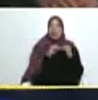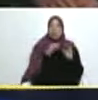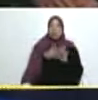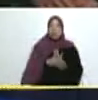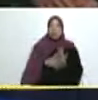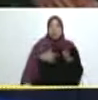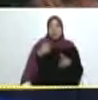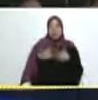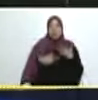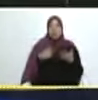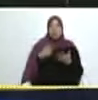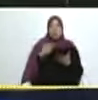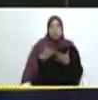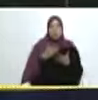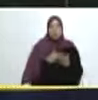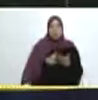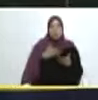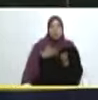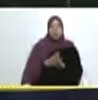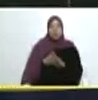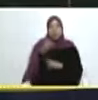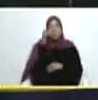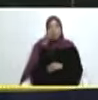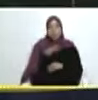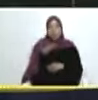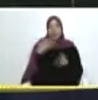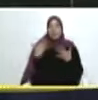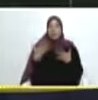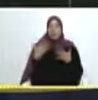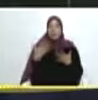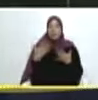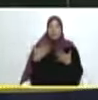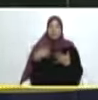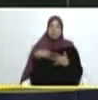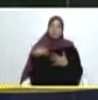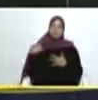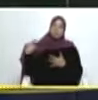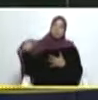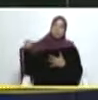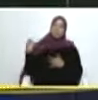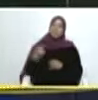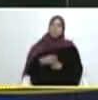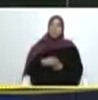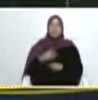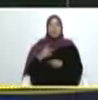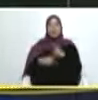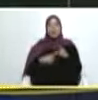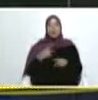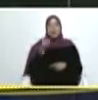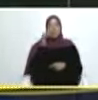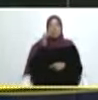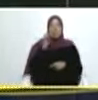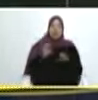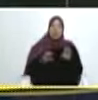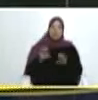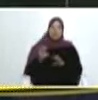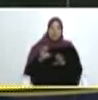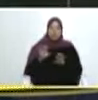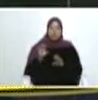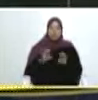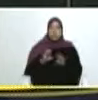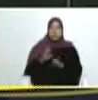la propuesta legislativa en base a la emergencia climática. Tenemos que ir a un proceso de reforma,